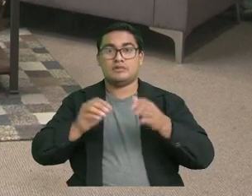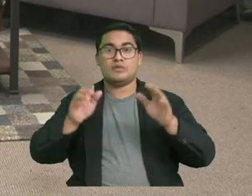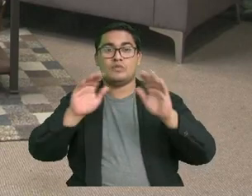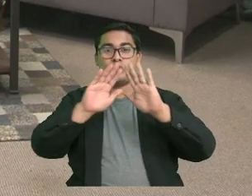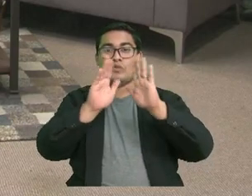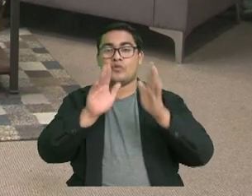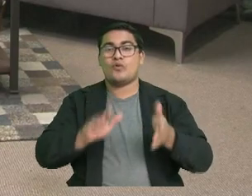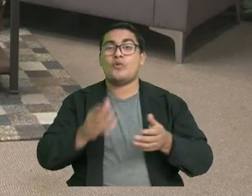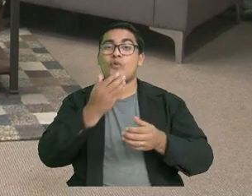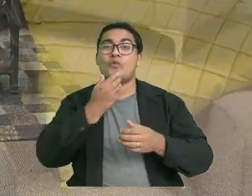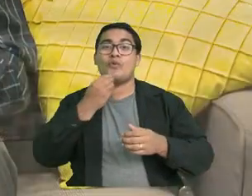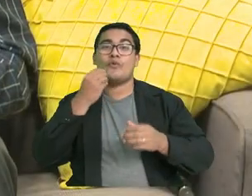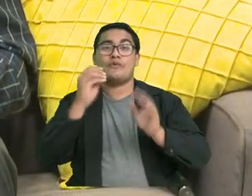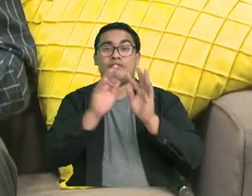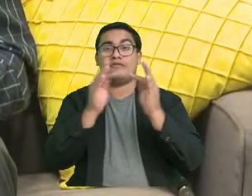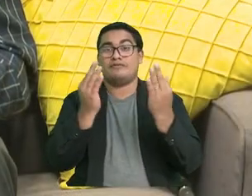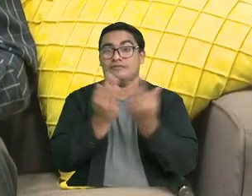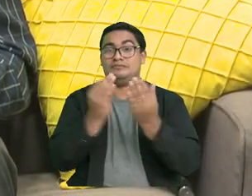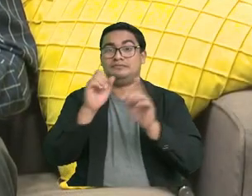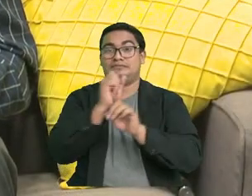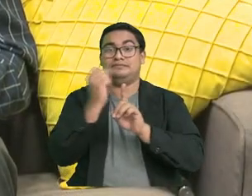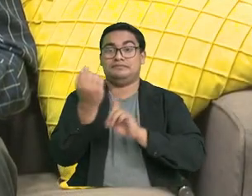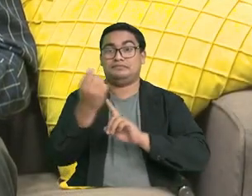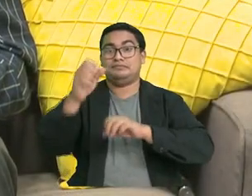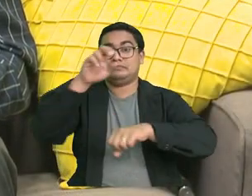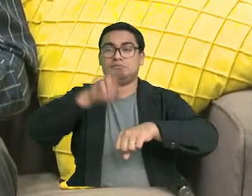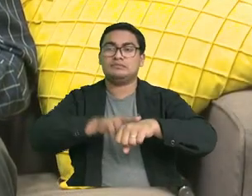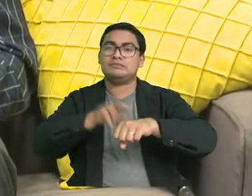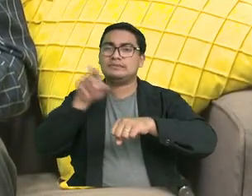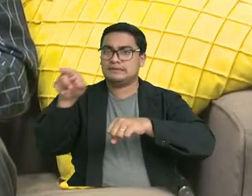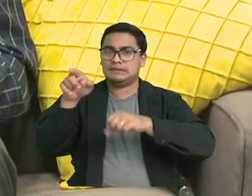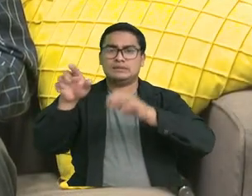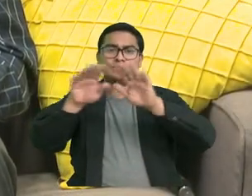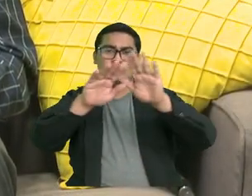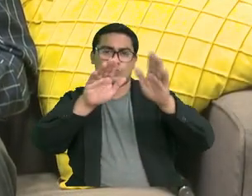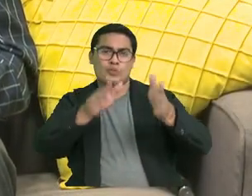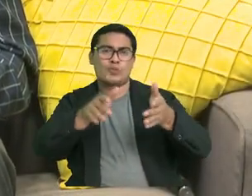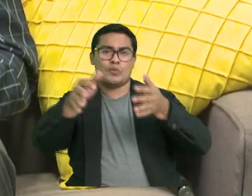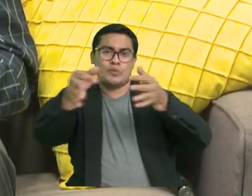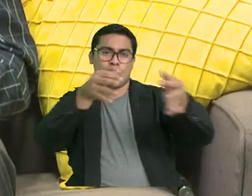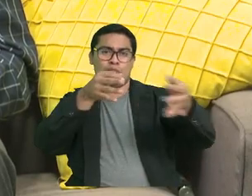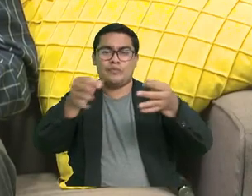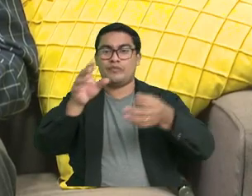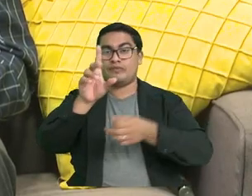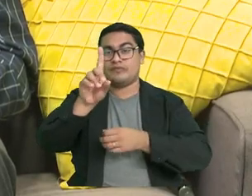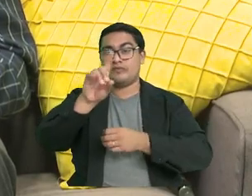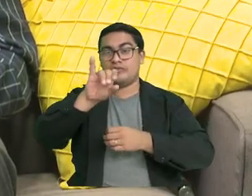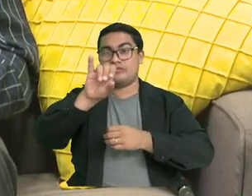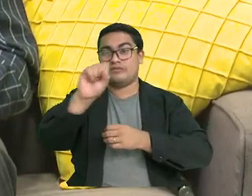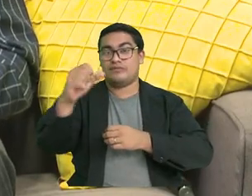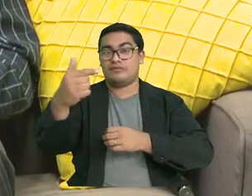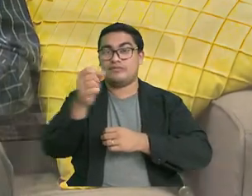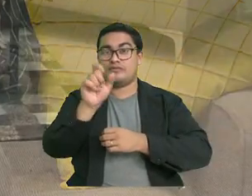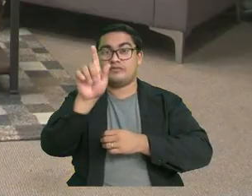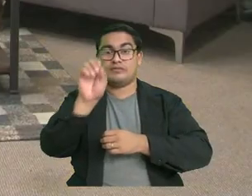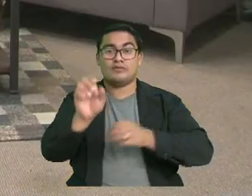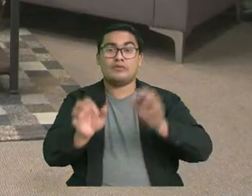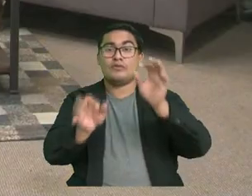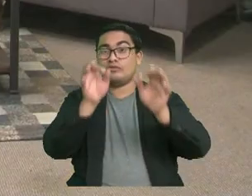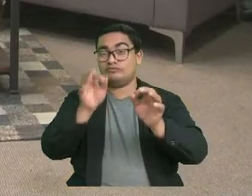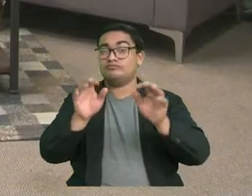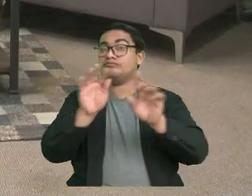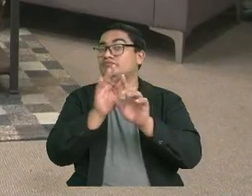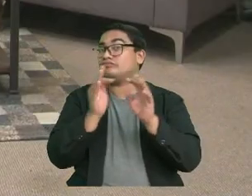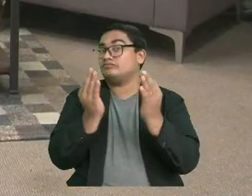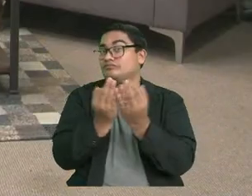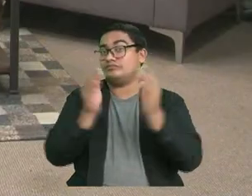diputada, y ella nos adentrará a una descripción muy particular de lo que implica el digesto jurídico de familia desde precisamente la equidad de género. Bienvenida,